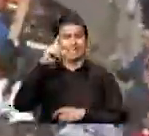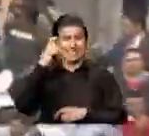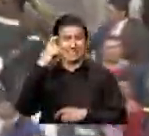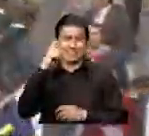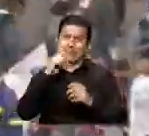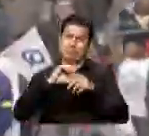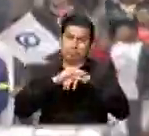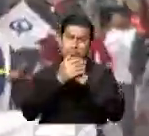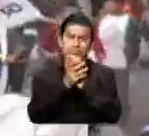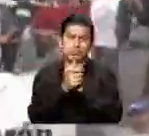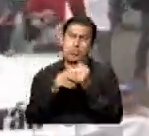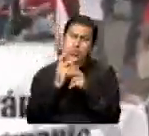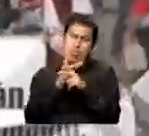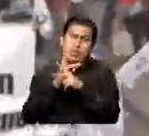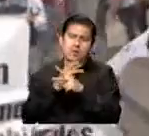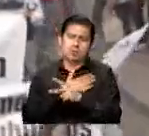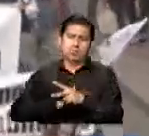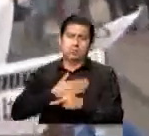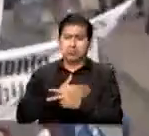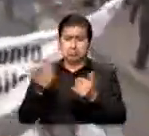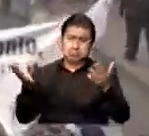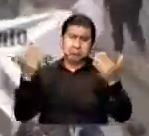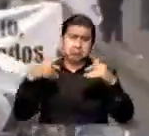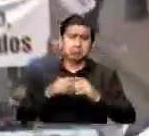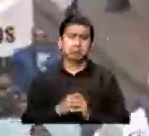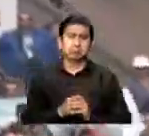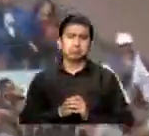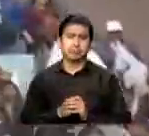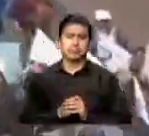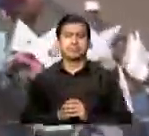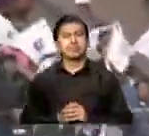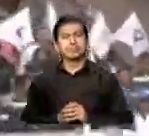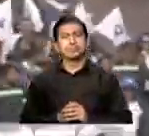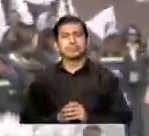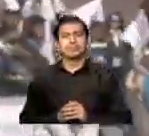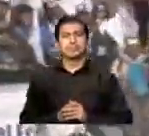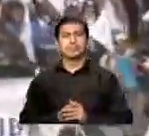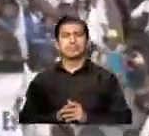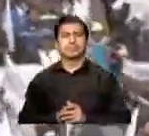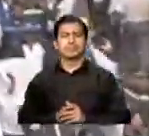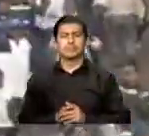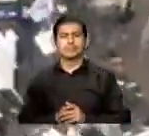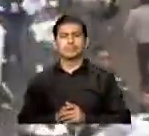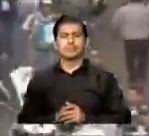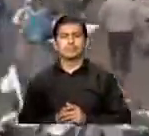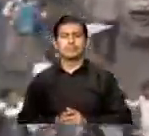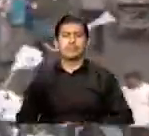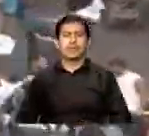deben respetar los protocolos de bioseguridad. En Quito, Daniela Valencia, 24 horas.